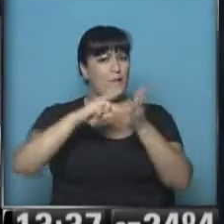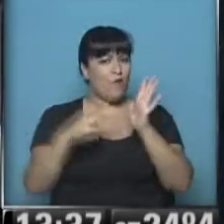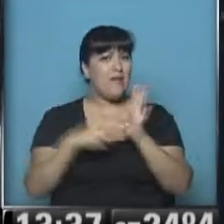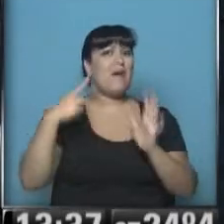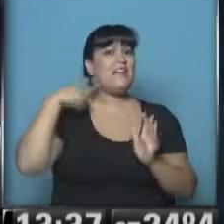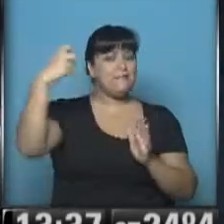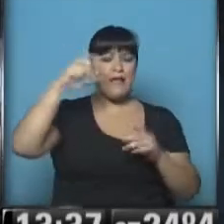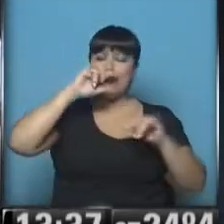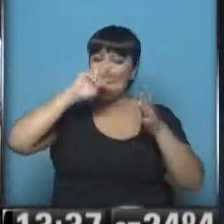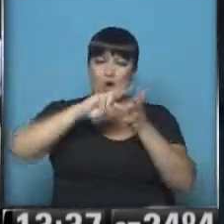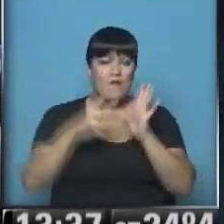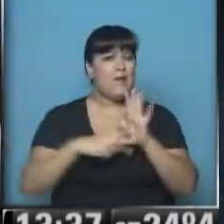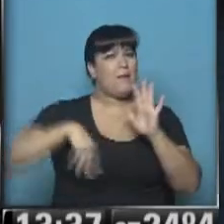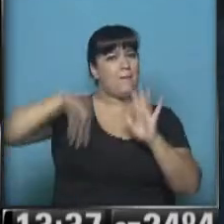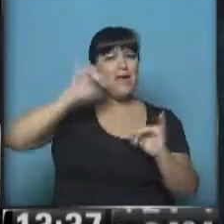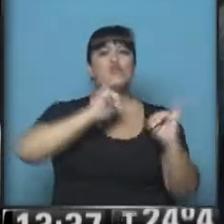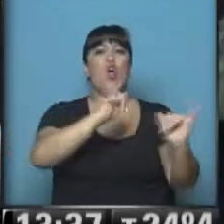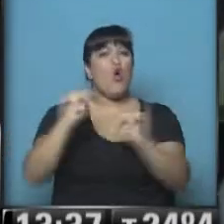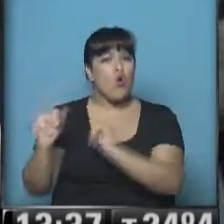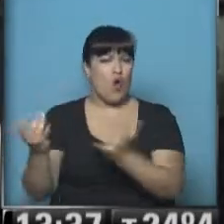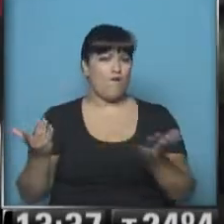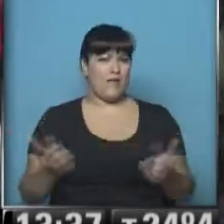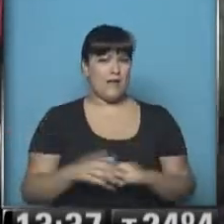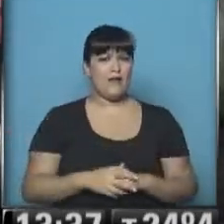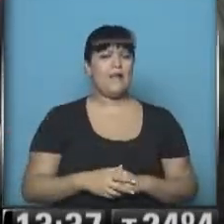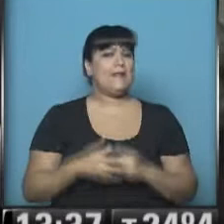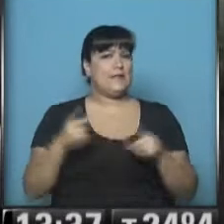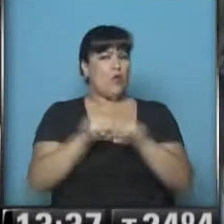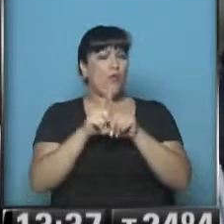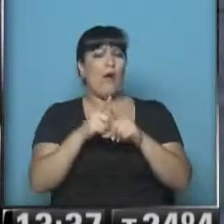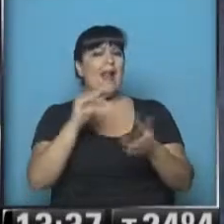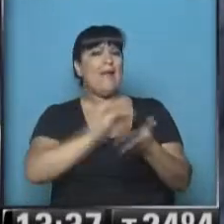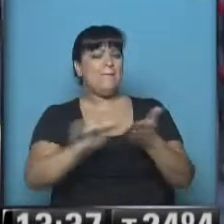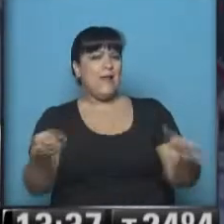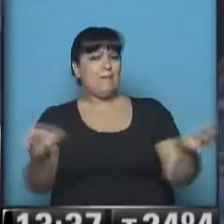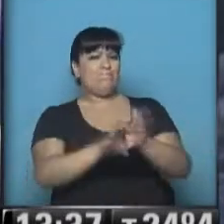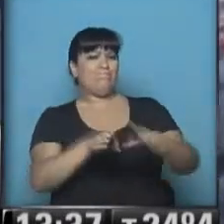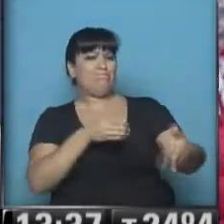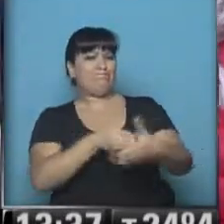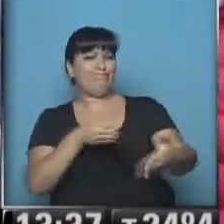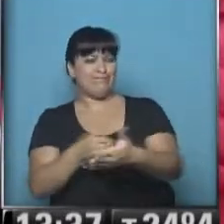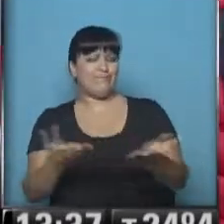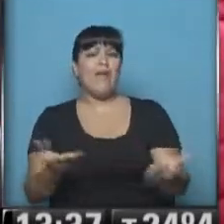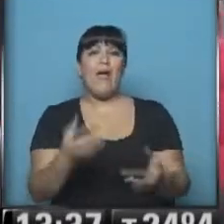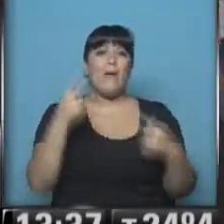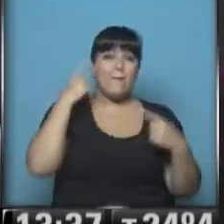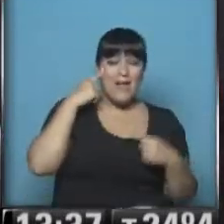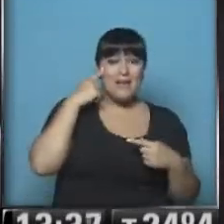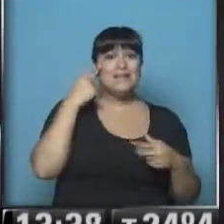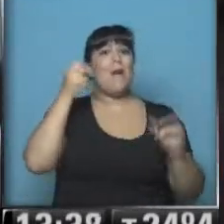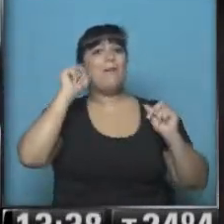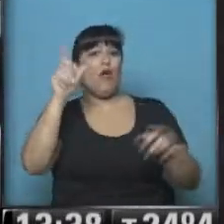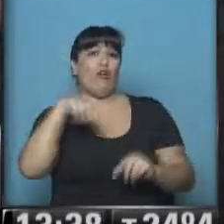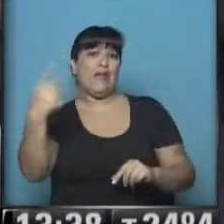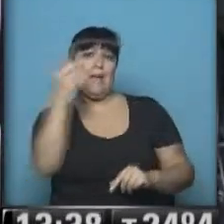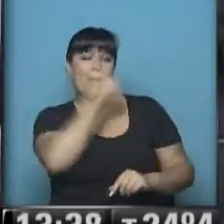España y golpea principalmente a los jóvenes, a los que les cierra la puerta del empleo y hace pensar que vivirán peor que sus